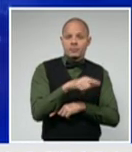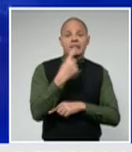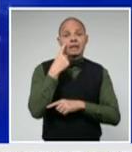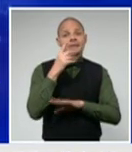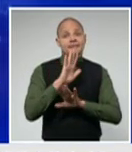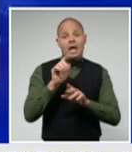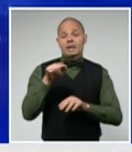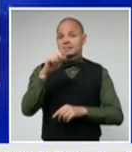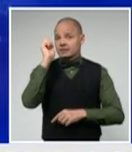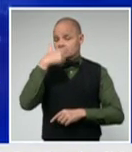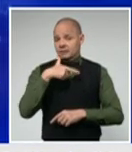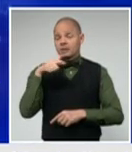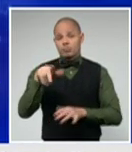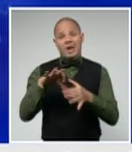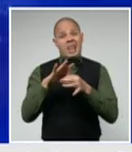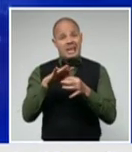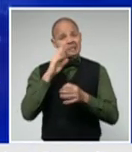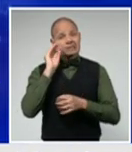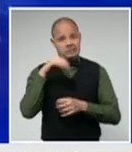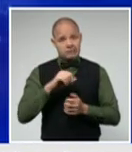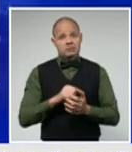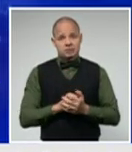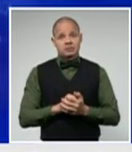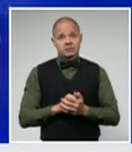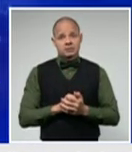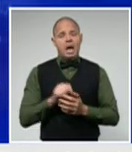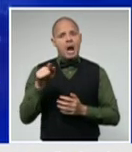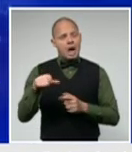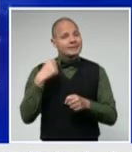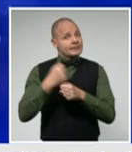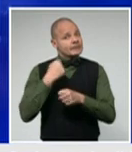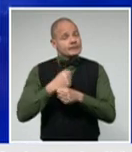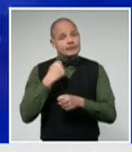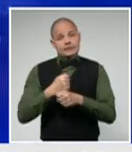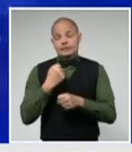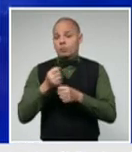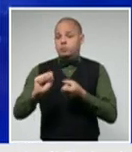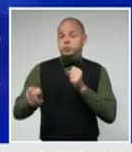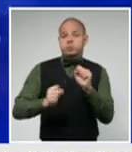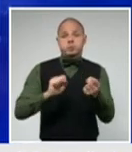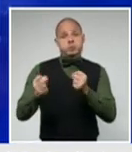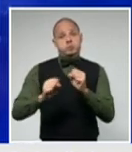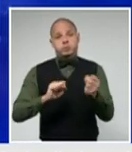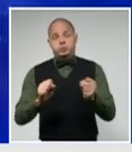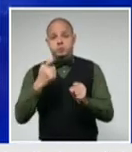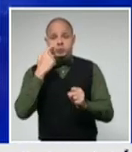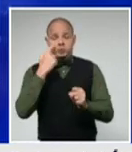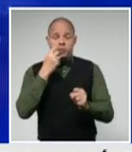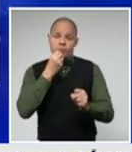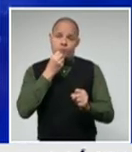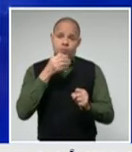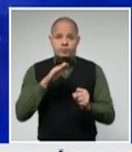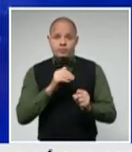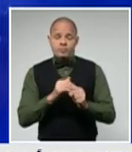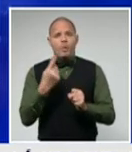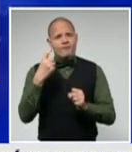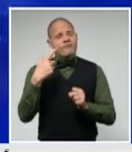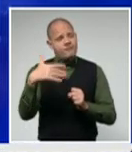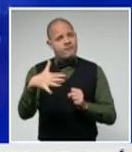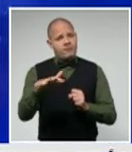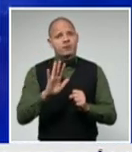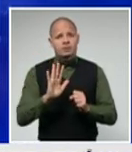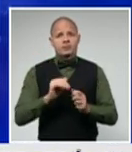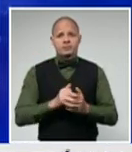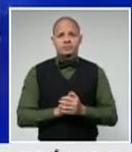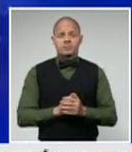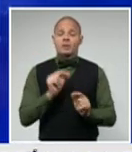territorio donde se está trabajando muy duro, se está controlando la enfermedad, pero todavía las